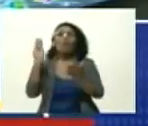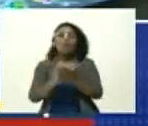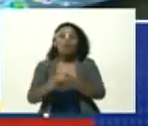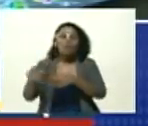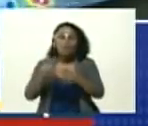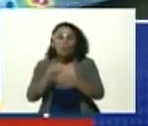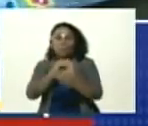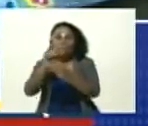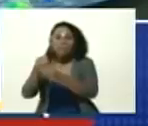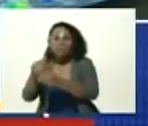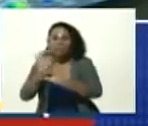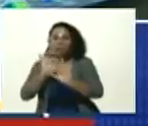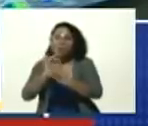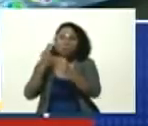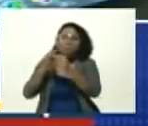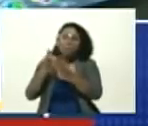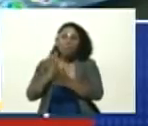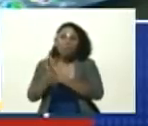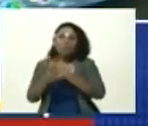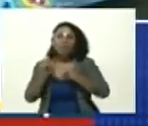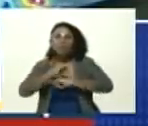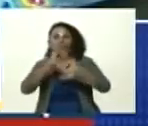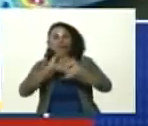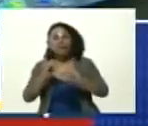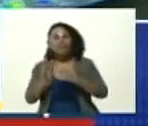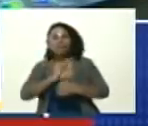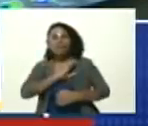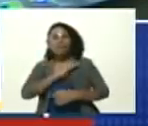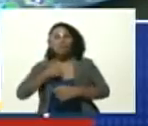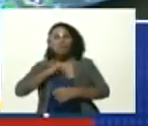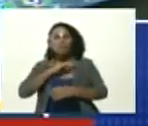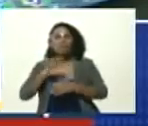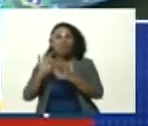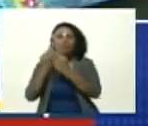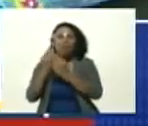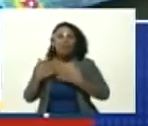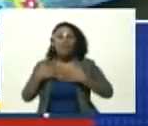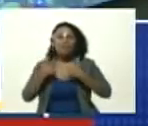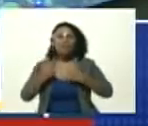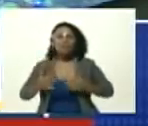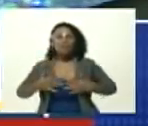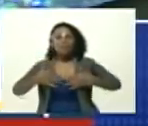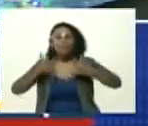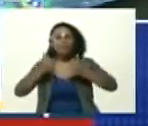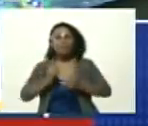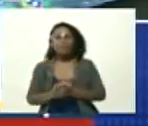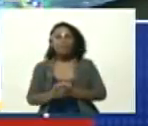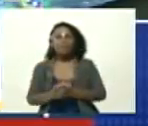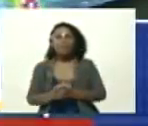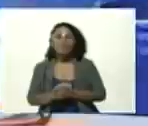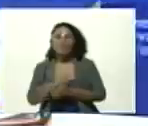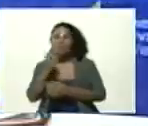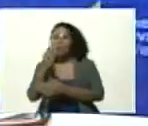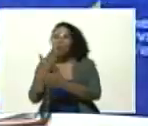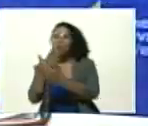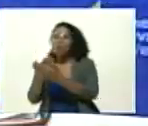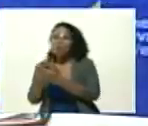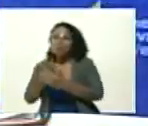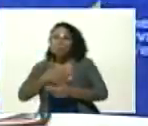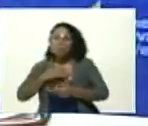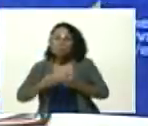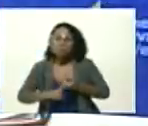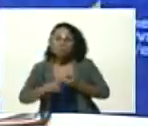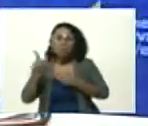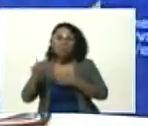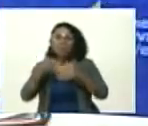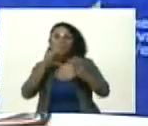sitio ya sin riesgo y con toda la felicidad de tener a nuestra familia sana y salva. Bueno, muchas gracias, Cecilia, por